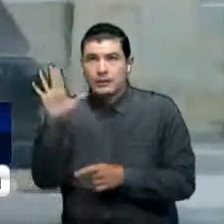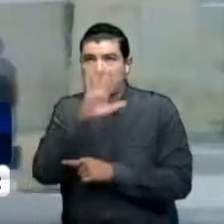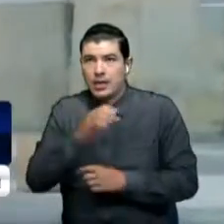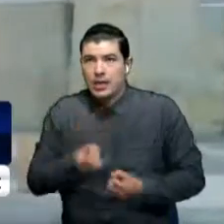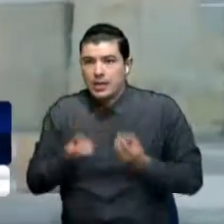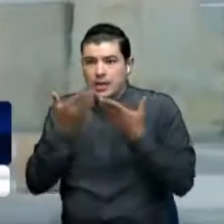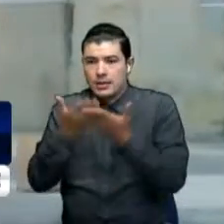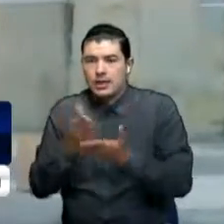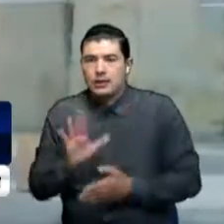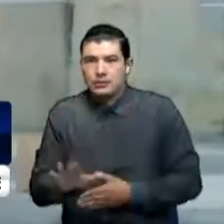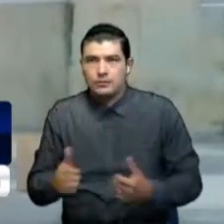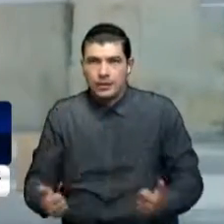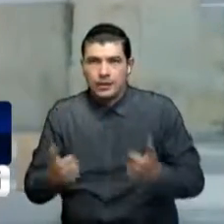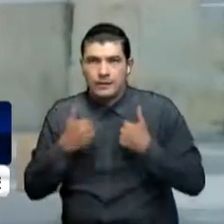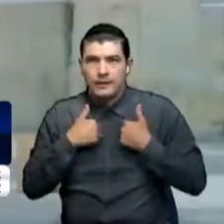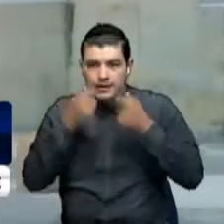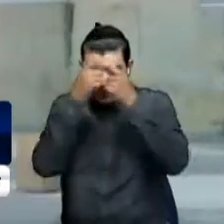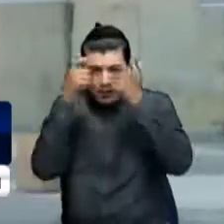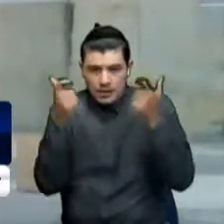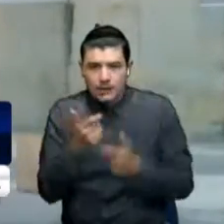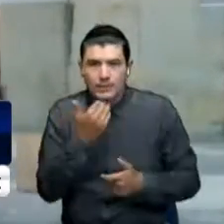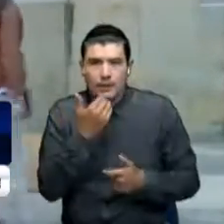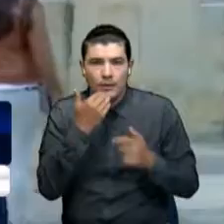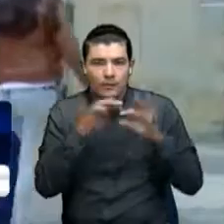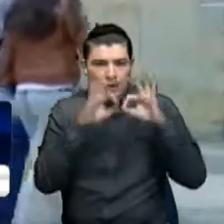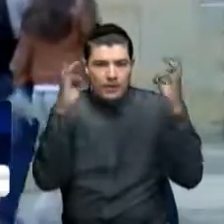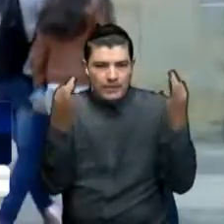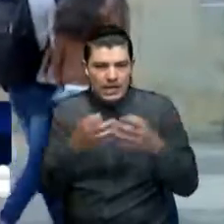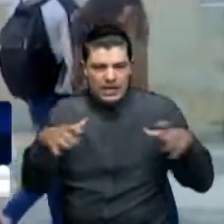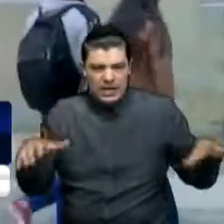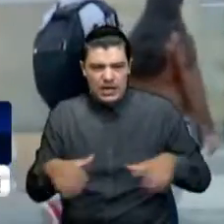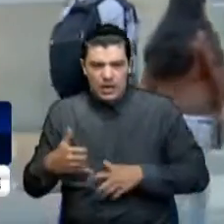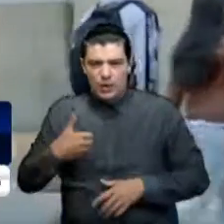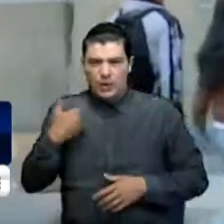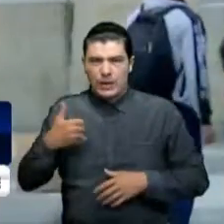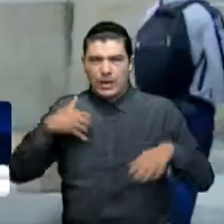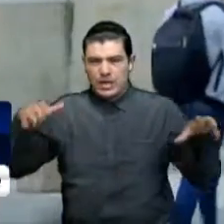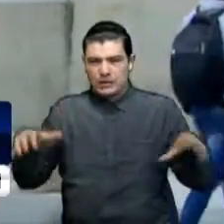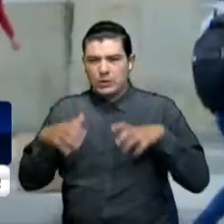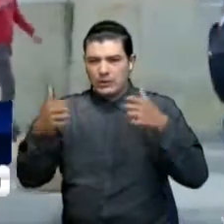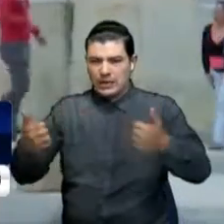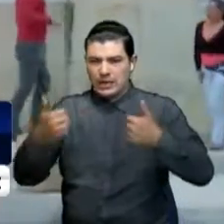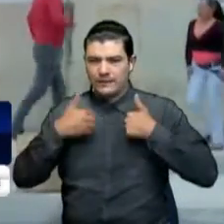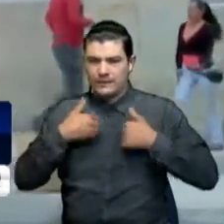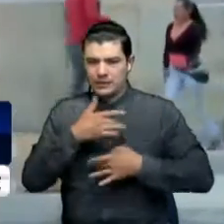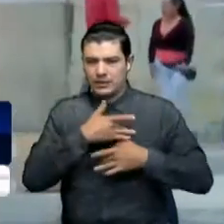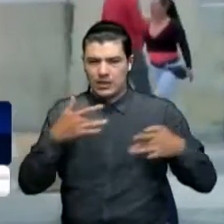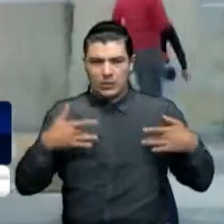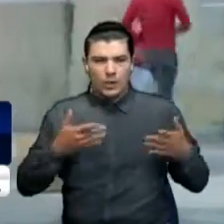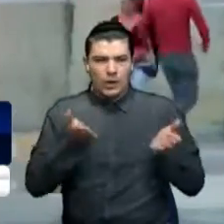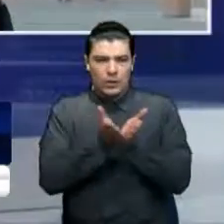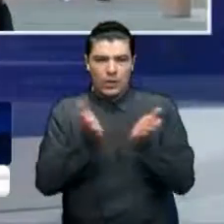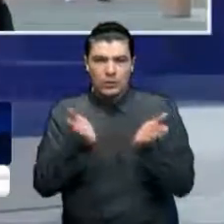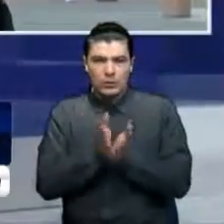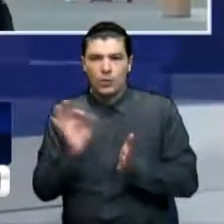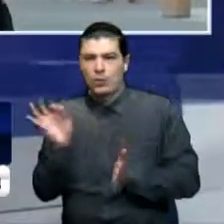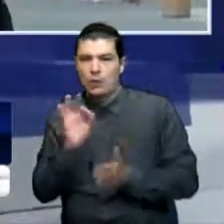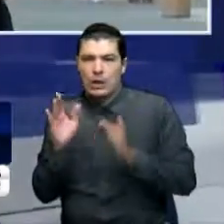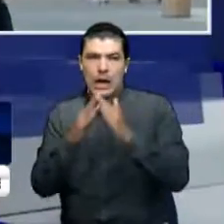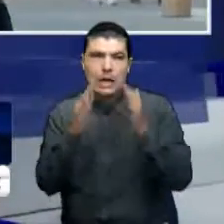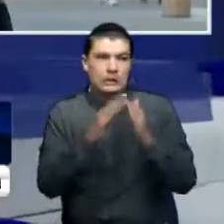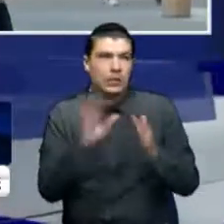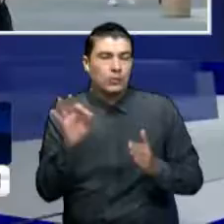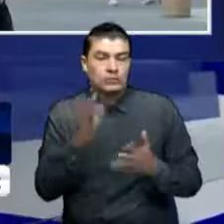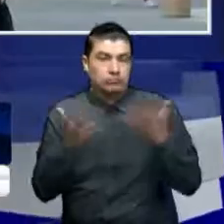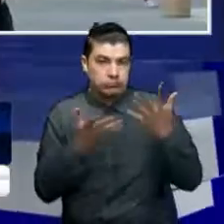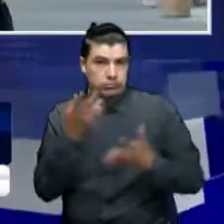estado en programas como familias en acción jóvenes en acción en beneficios de salud educación y vivienda me despido con esta